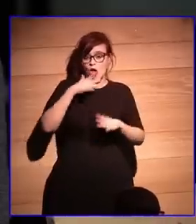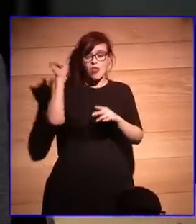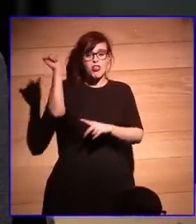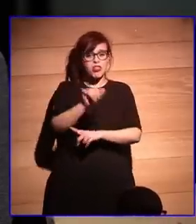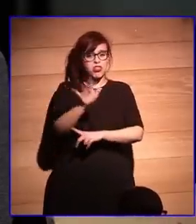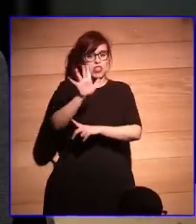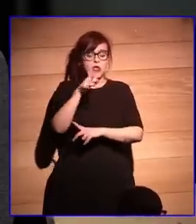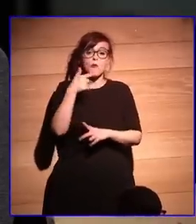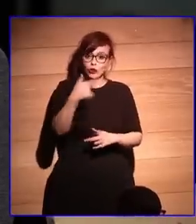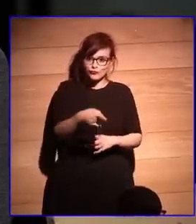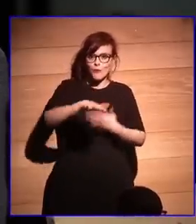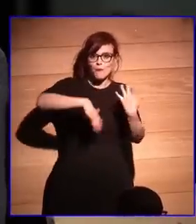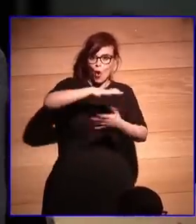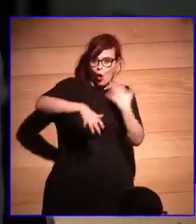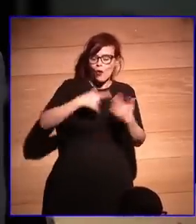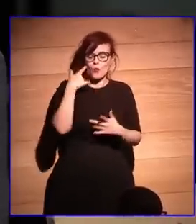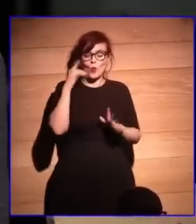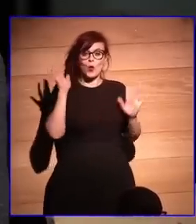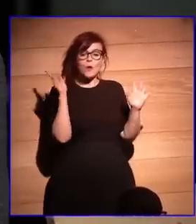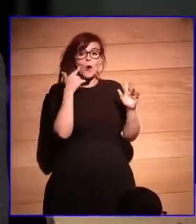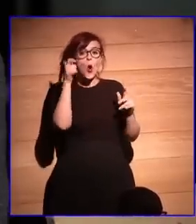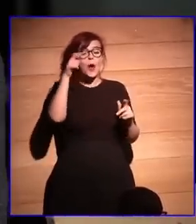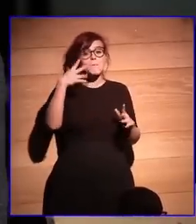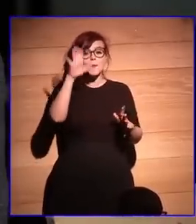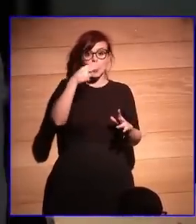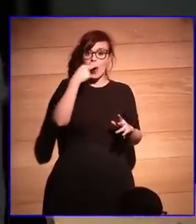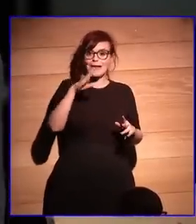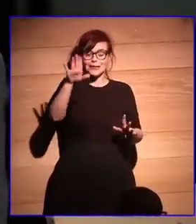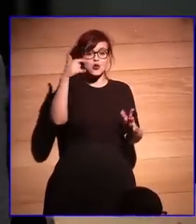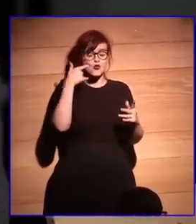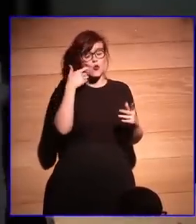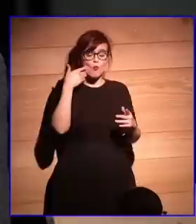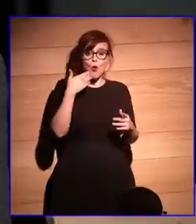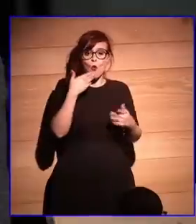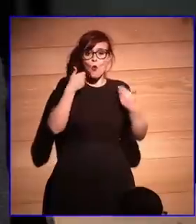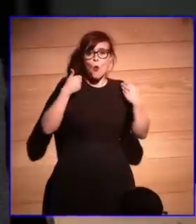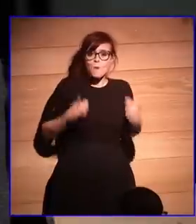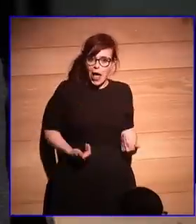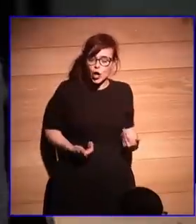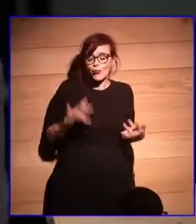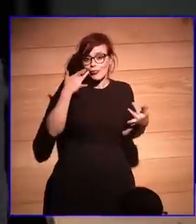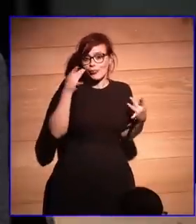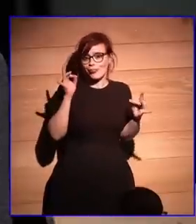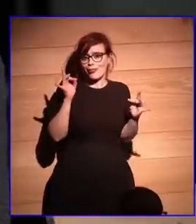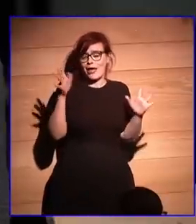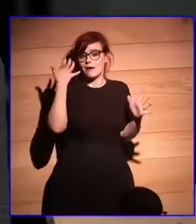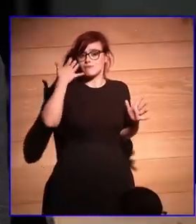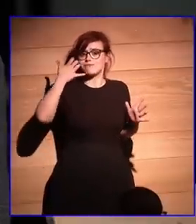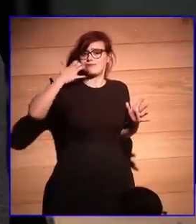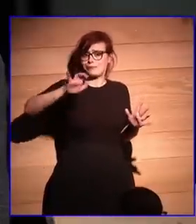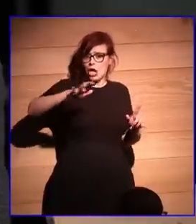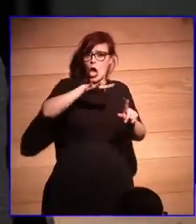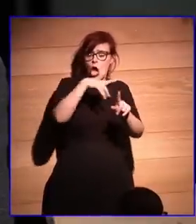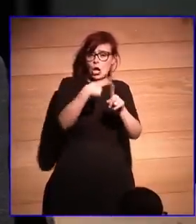eso fue enormemente polémico, muestra a un ser humano absolutamente controvertido, que hace cosas absolutamente